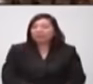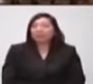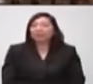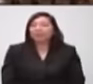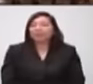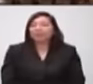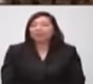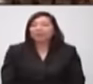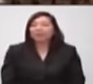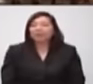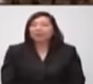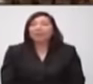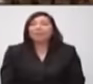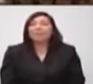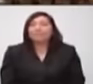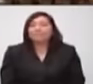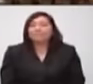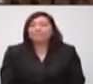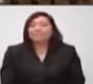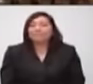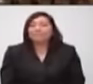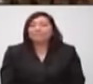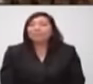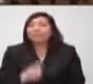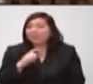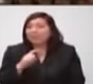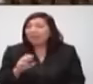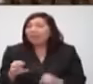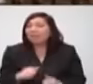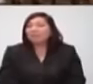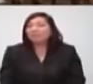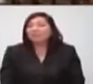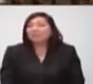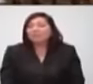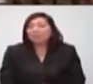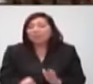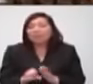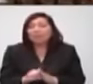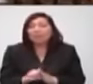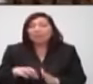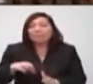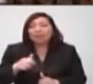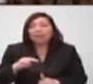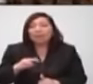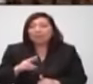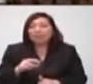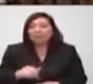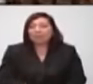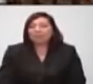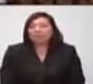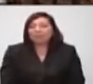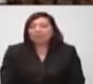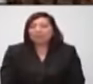poquito de repente a los panamericanos, es que se están haciendo, por ejemplo, en panamericanos, vamos a ver, estamos